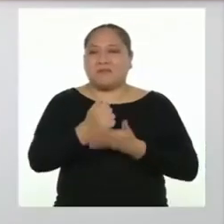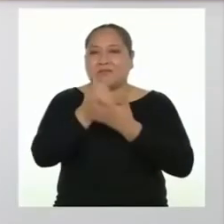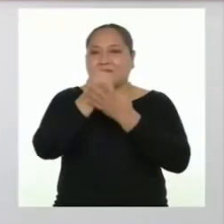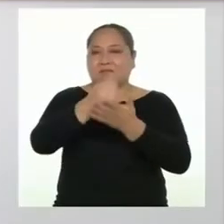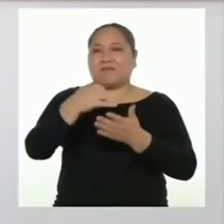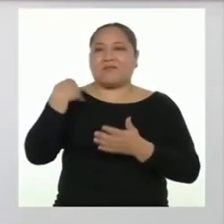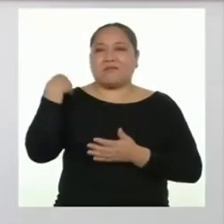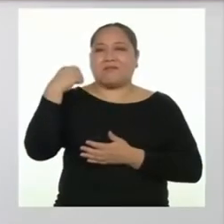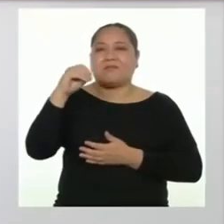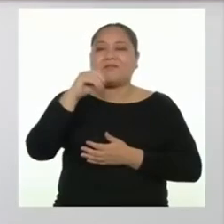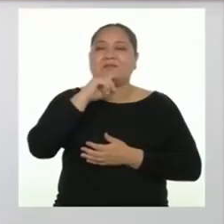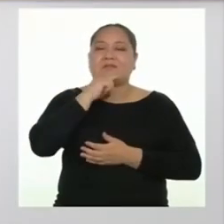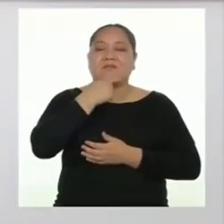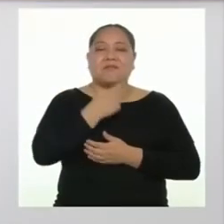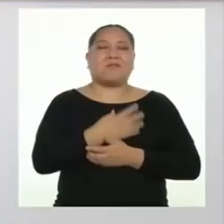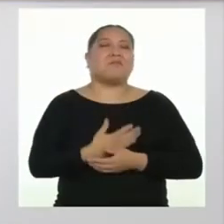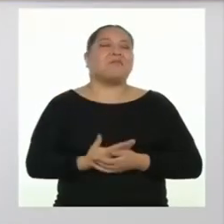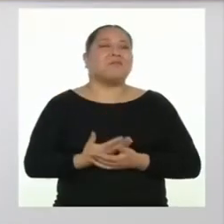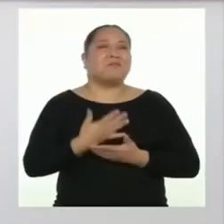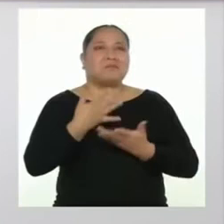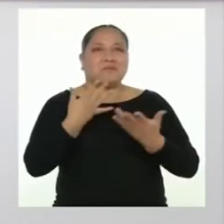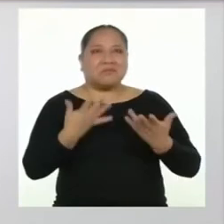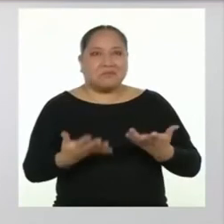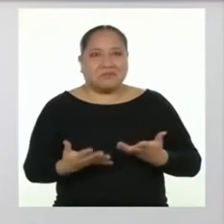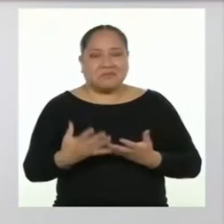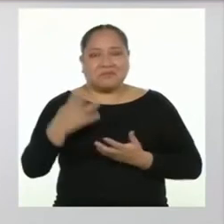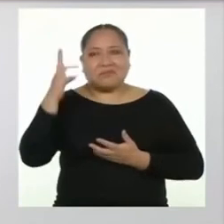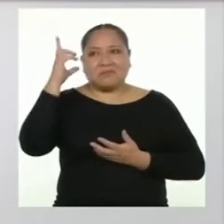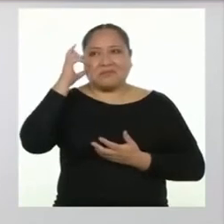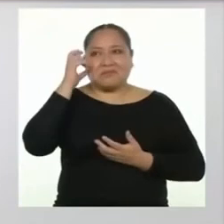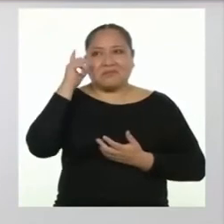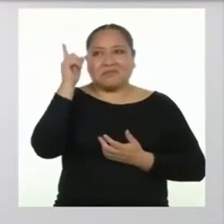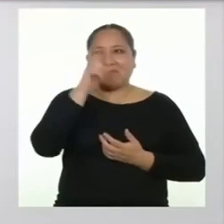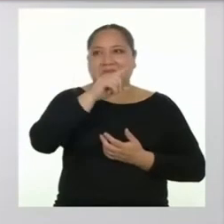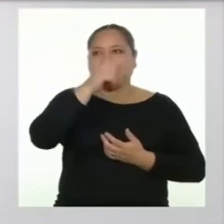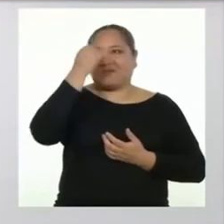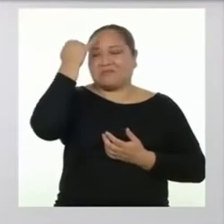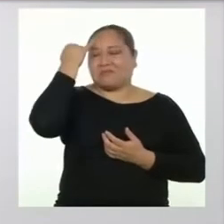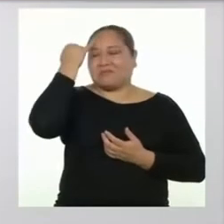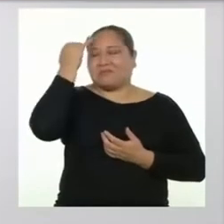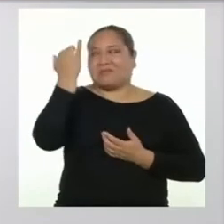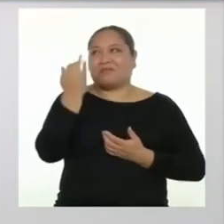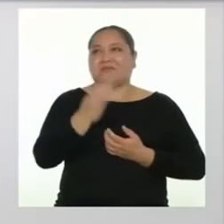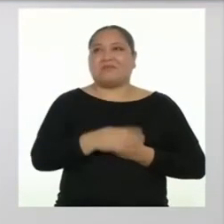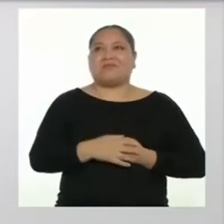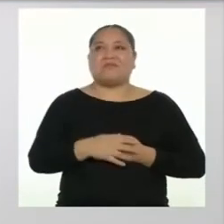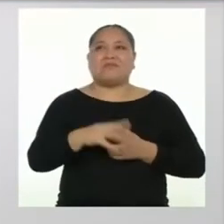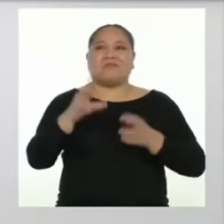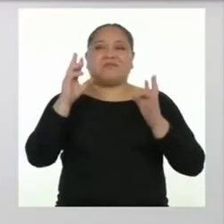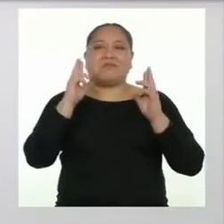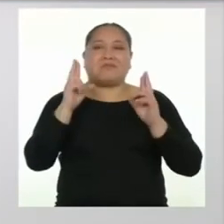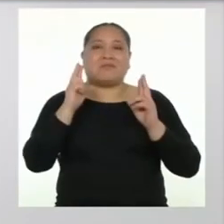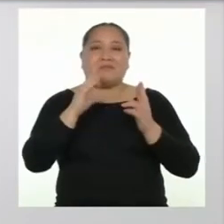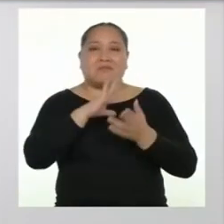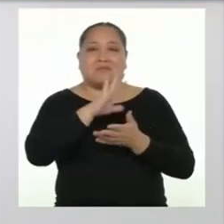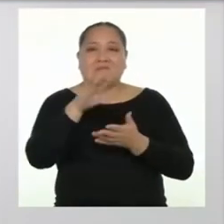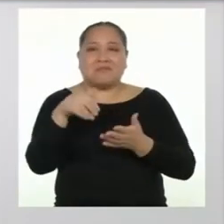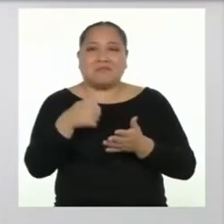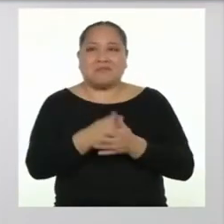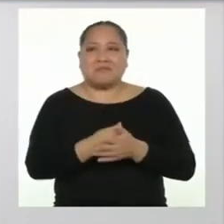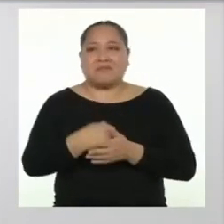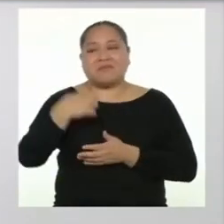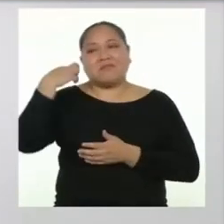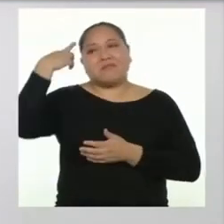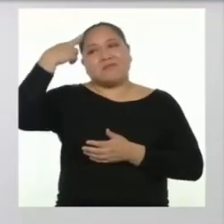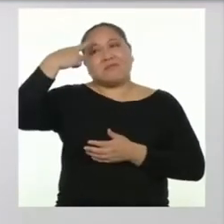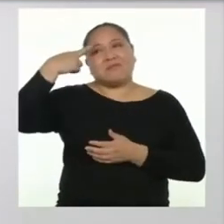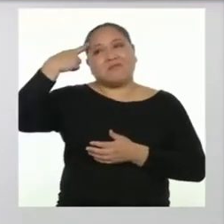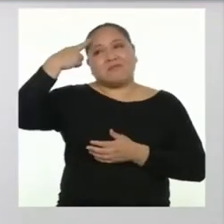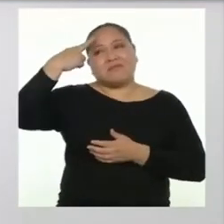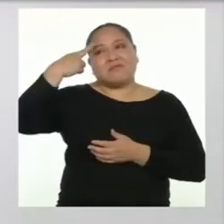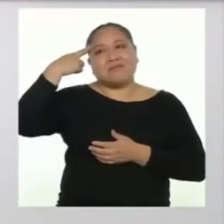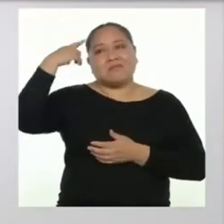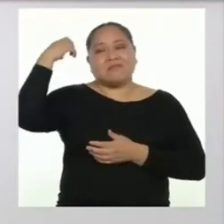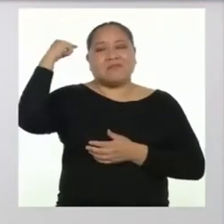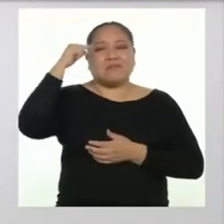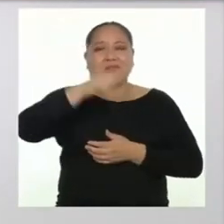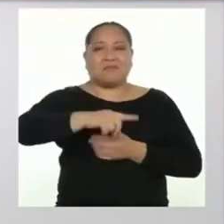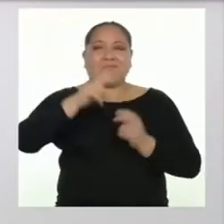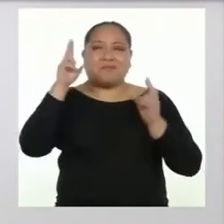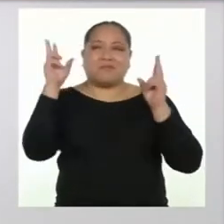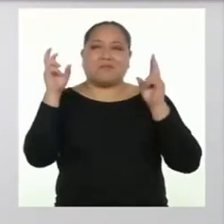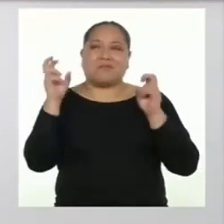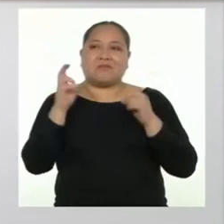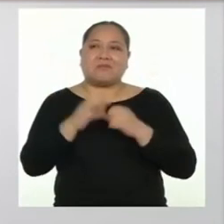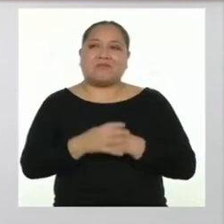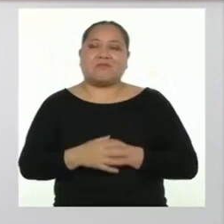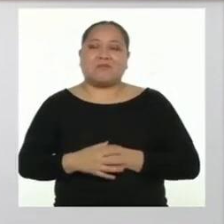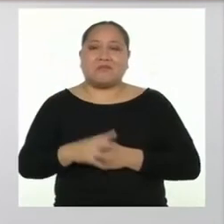adolescentes. ¡Wow! He escuchado cosas que ni me imaginaba. Espero que todas y todos reflexionemos sobre